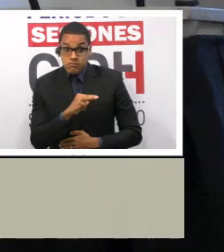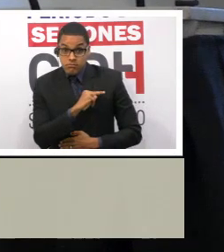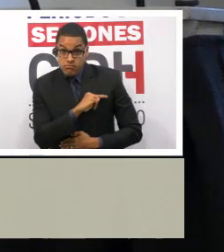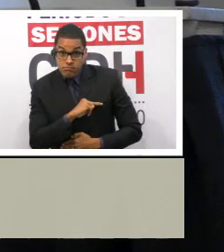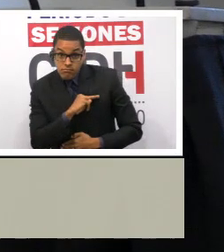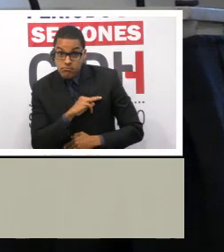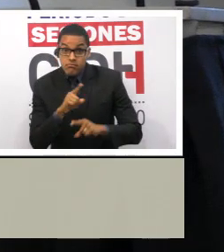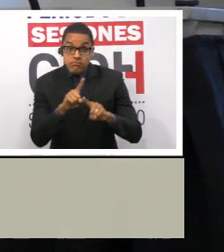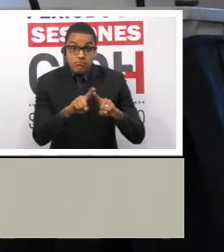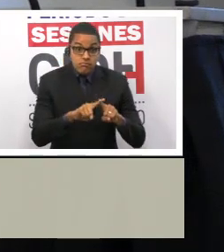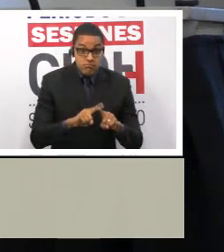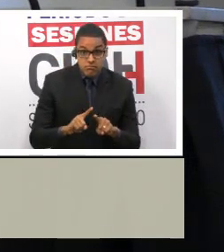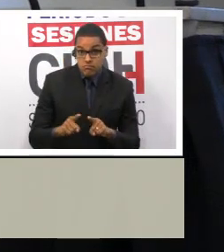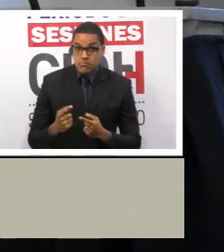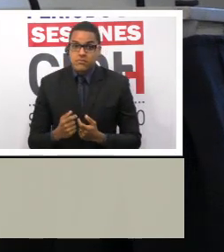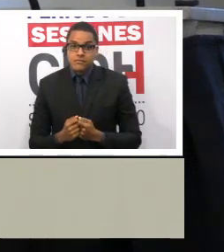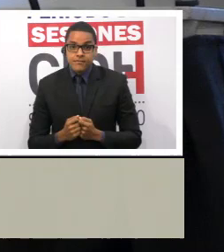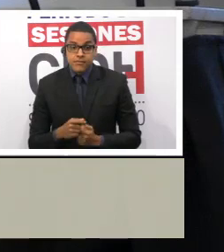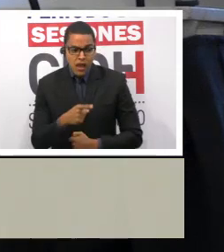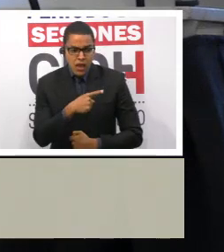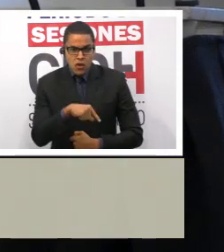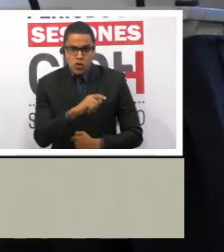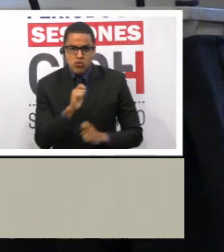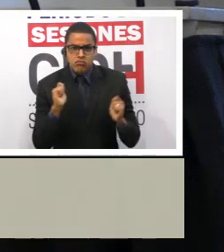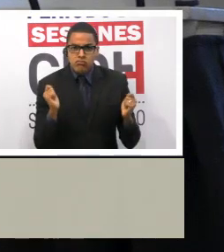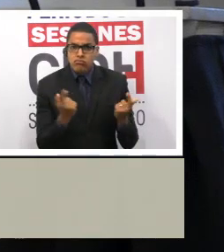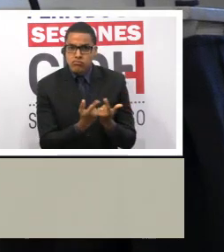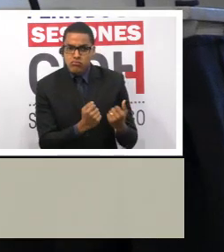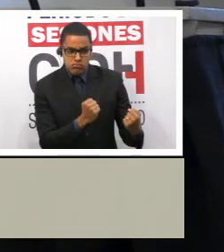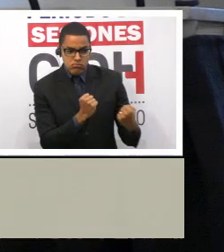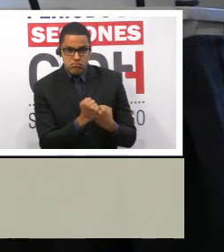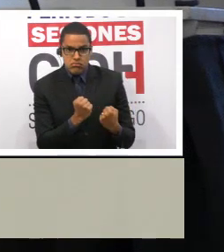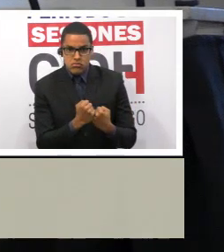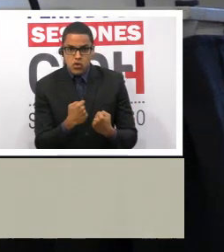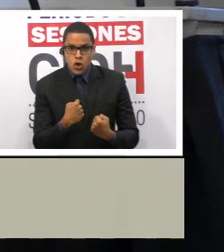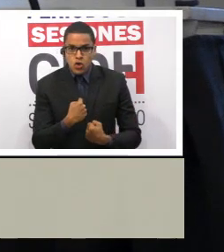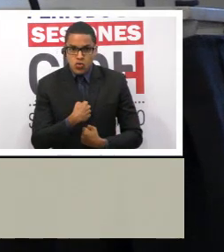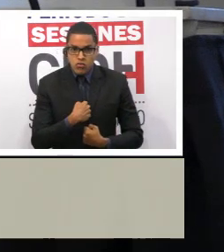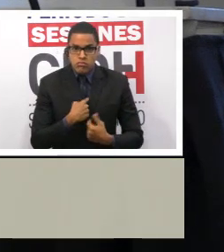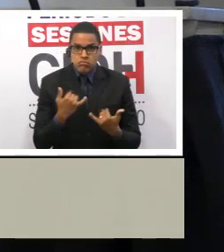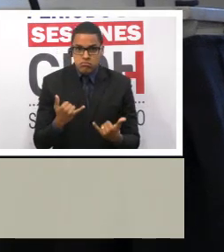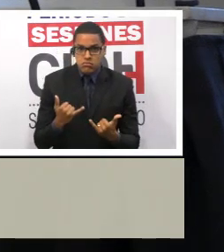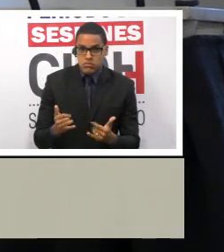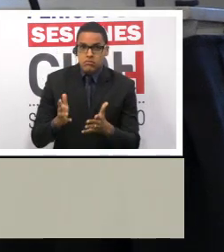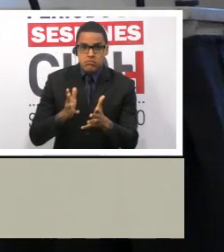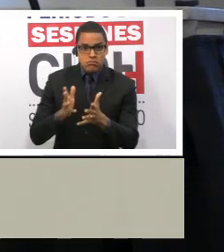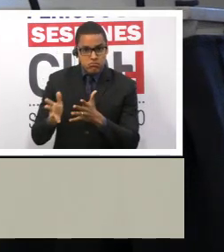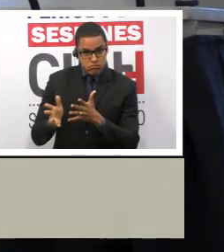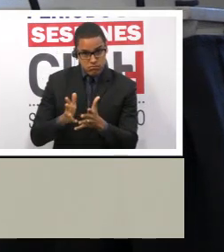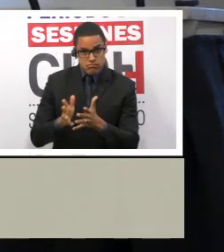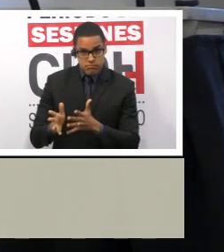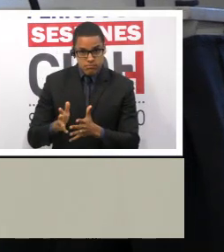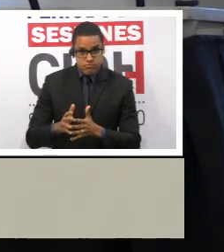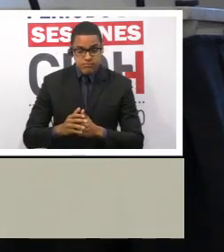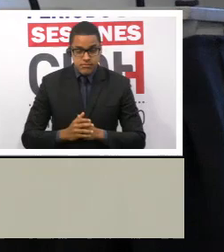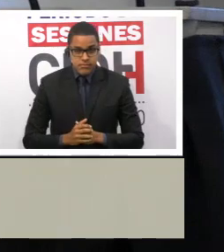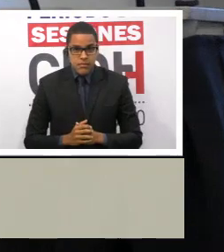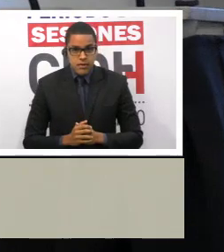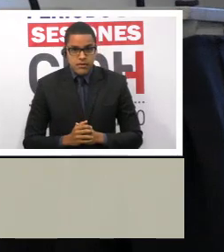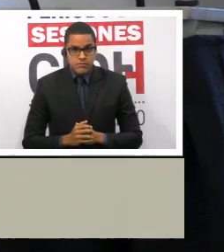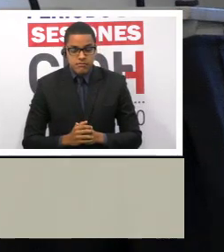de estudios legales y sociales el centro de estudios de derecho justicia y sociedad dejusticia foro salud y la asociación pro derechos humanos aprodeh